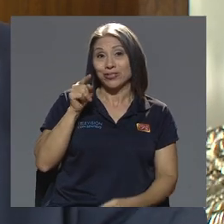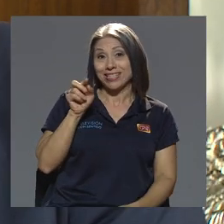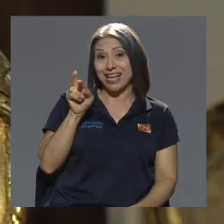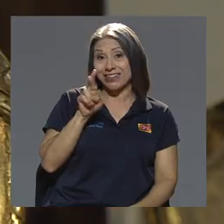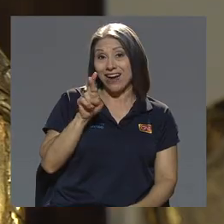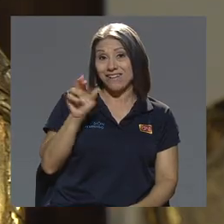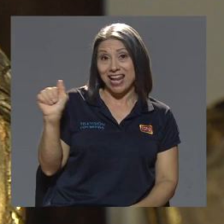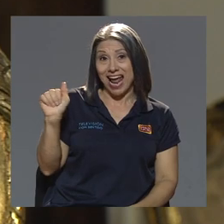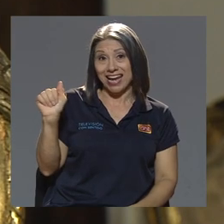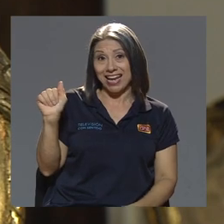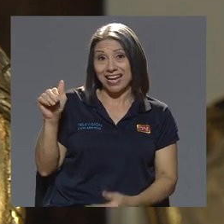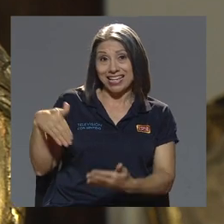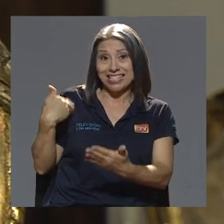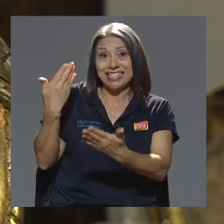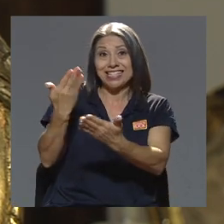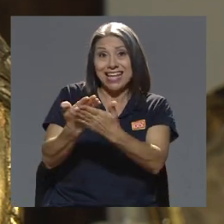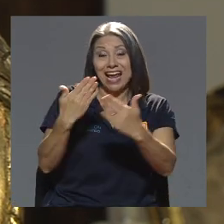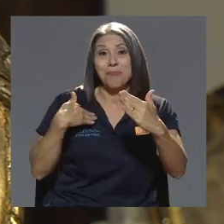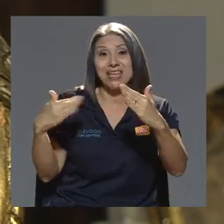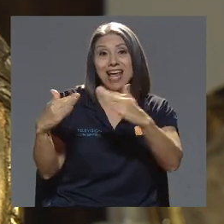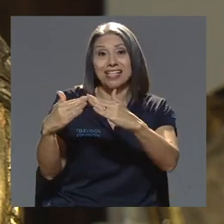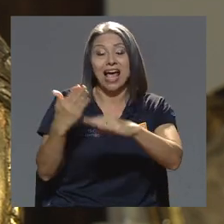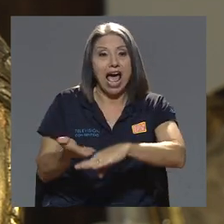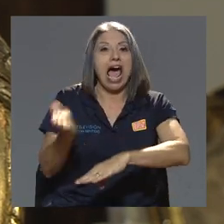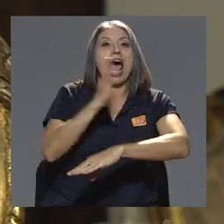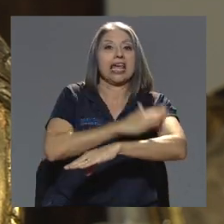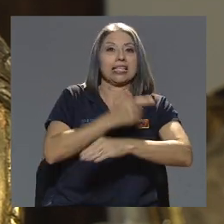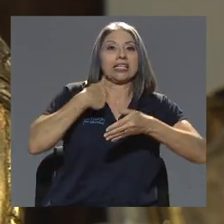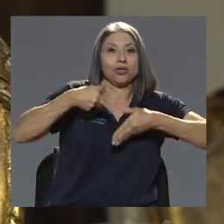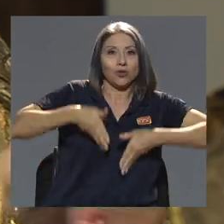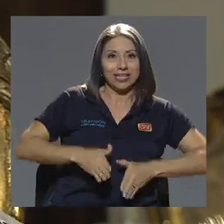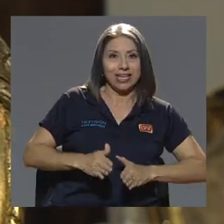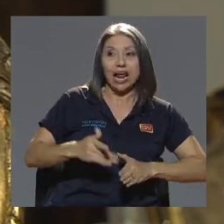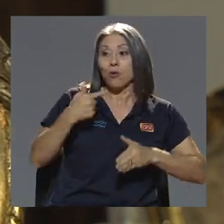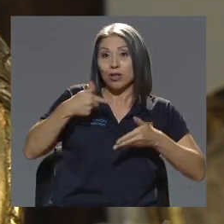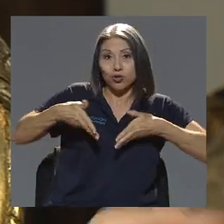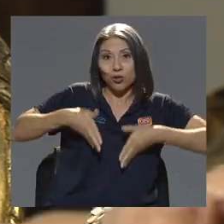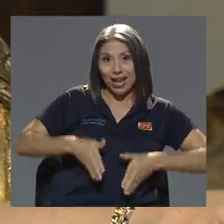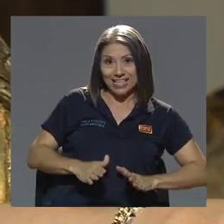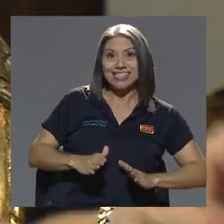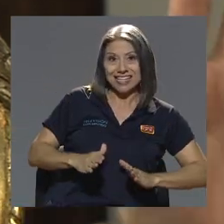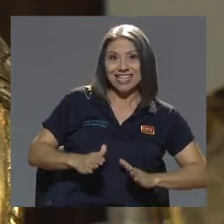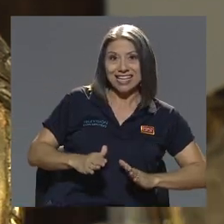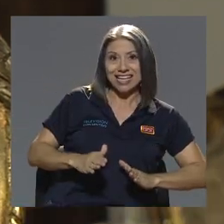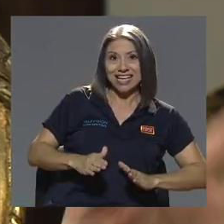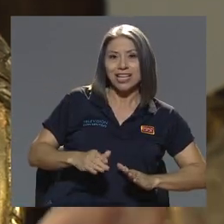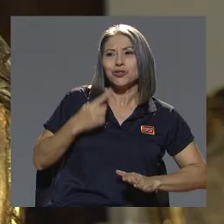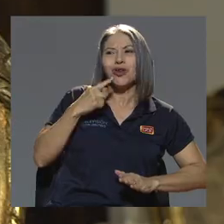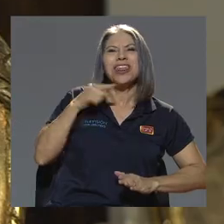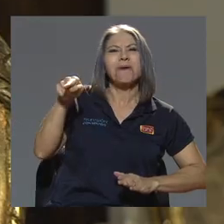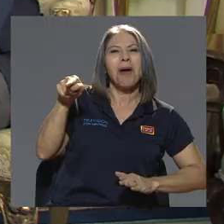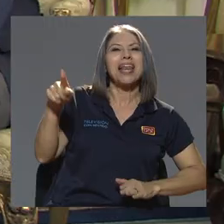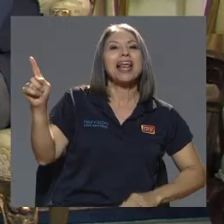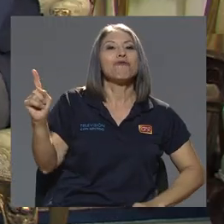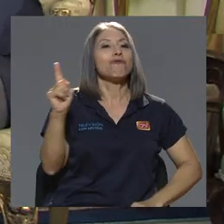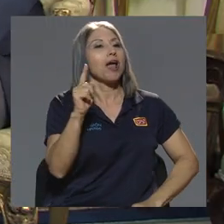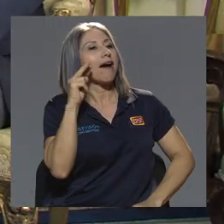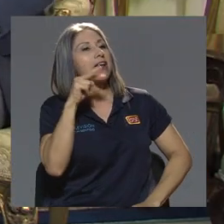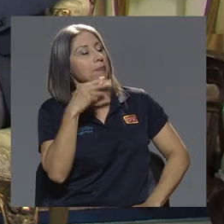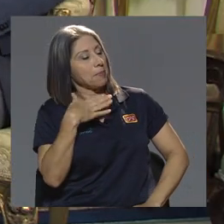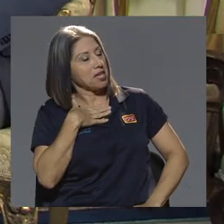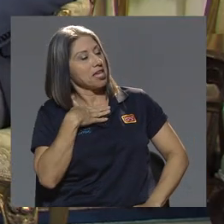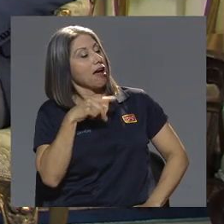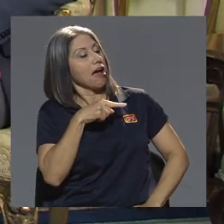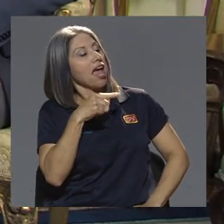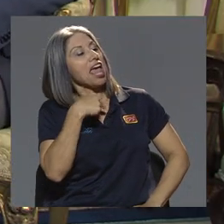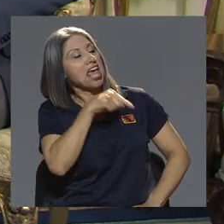mi casa antes de nacer yo. Ya cuando yo nací, yo le digo que él me fue a ver a la cuna y dijo, esta me la llevo y aquí estoy.